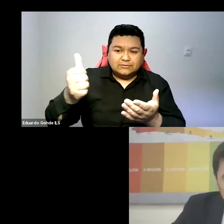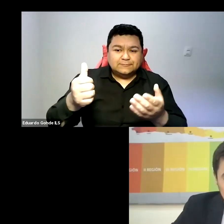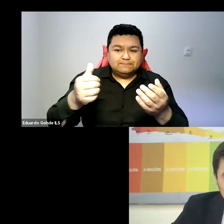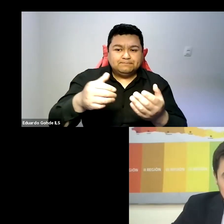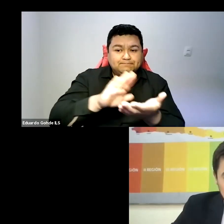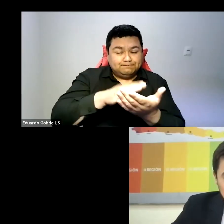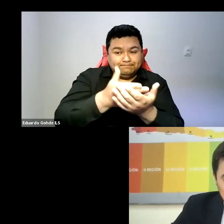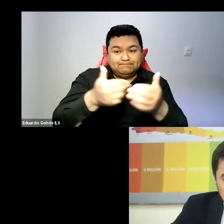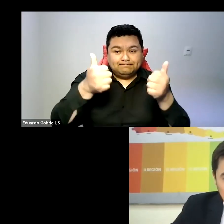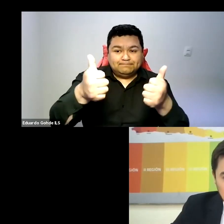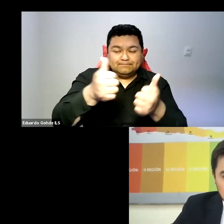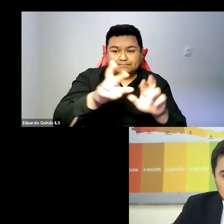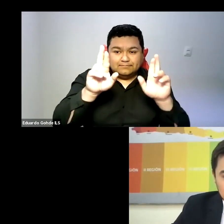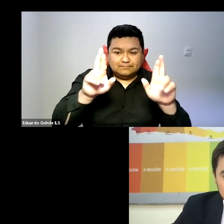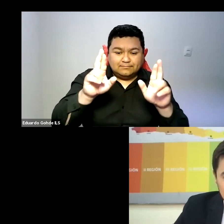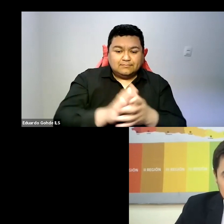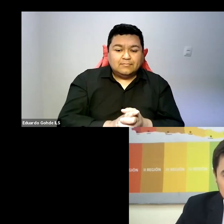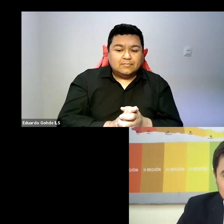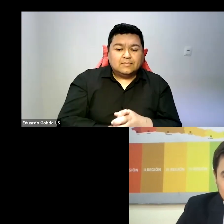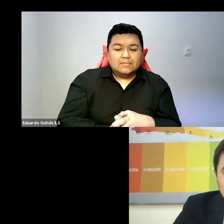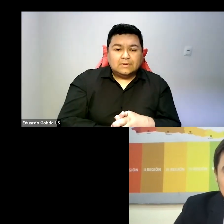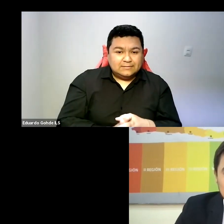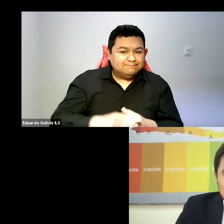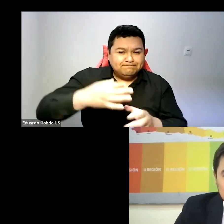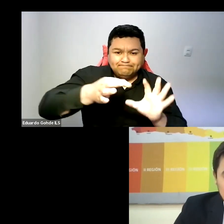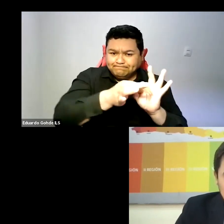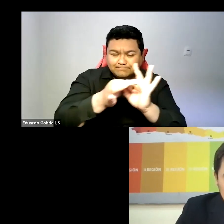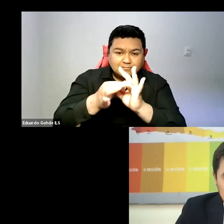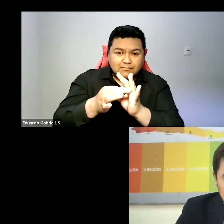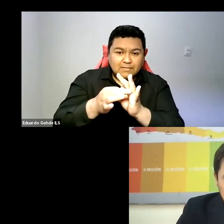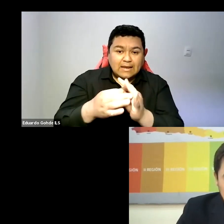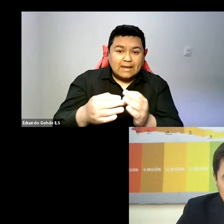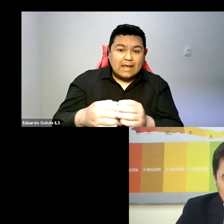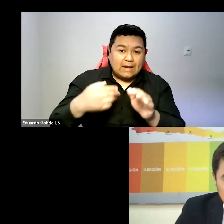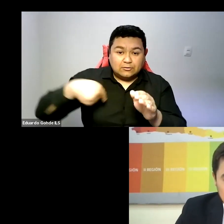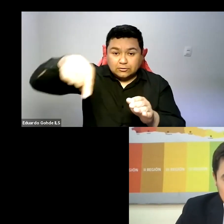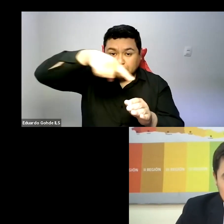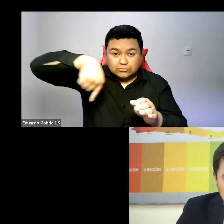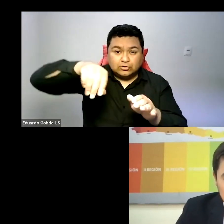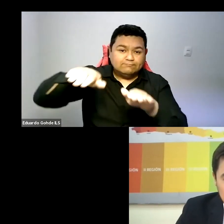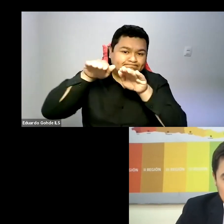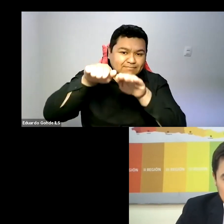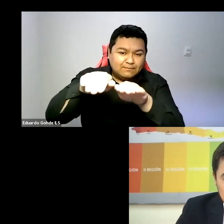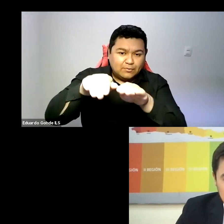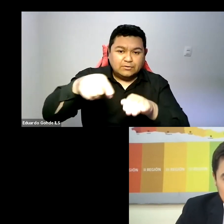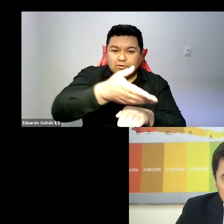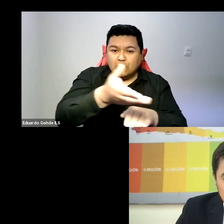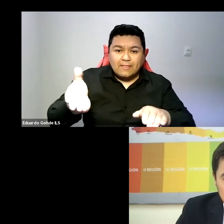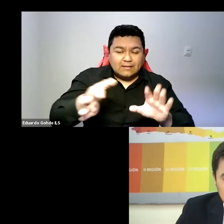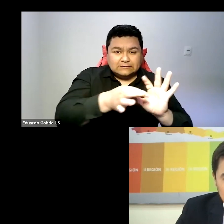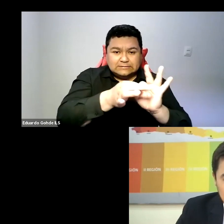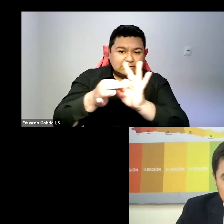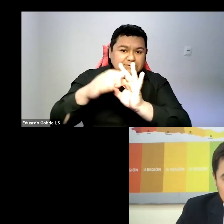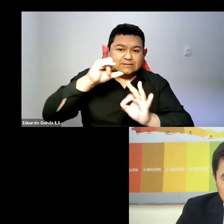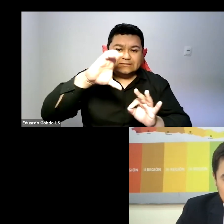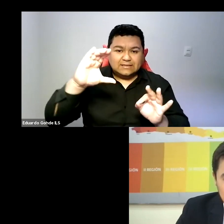Y sigan contando con nuestro apoyo como desde el nivel central para seguir potenciando la red ISEC a lo